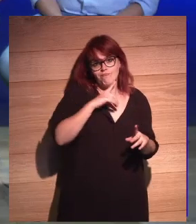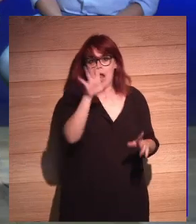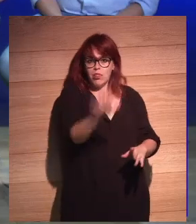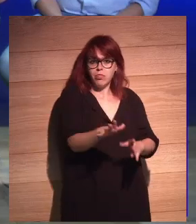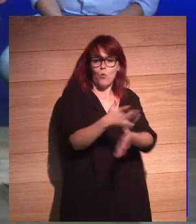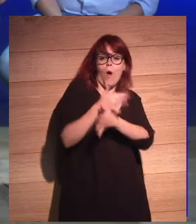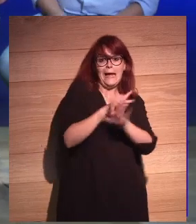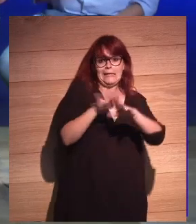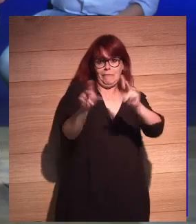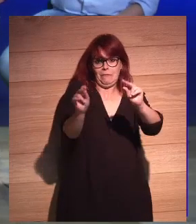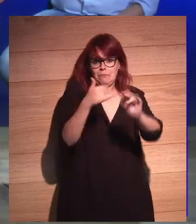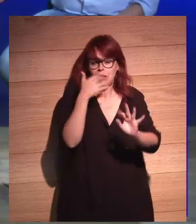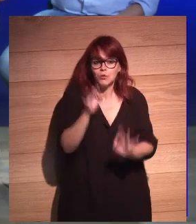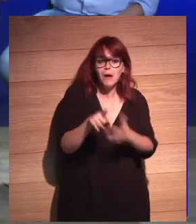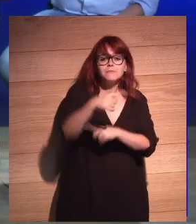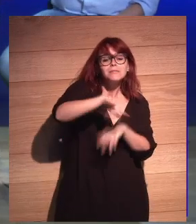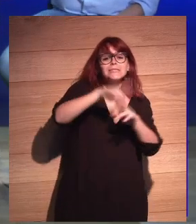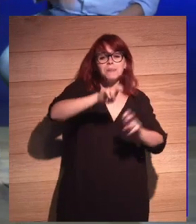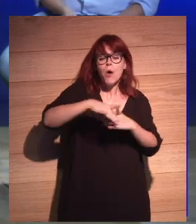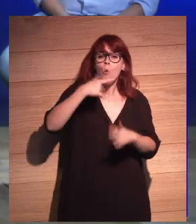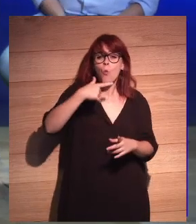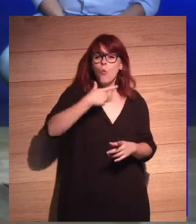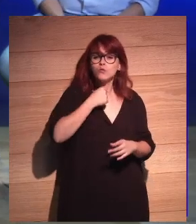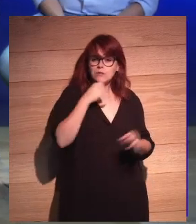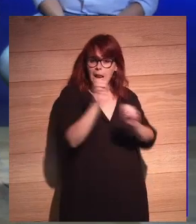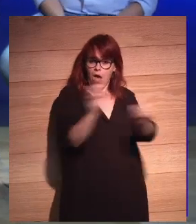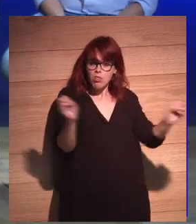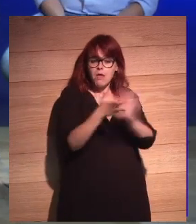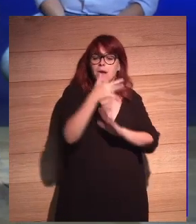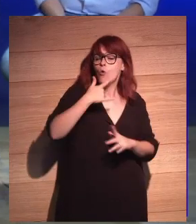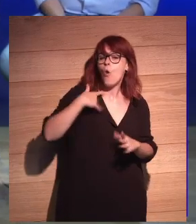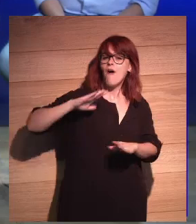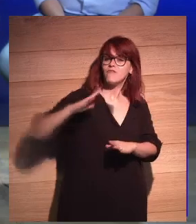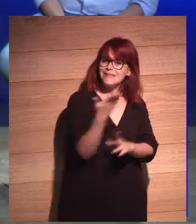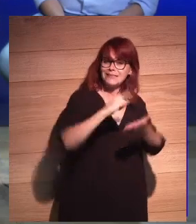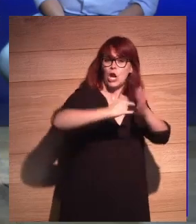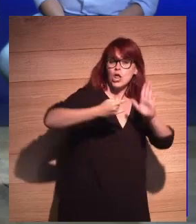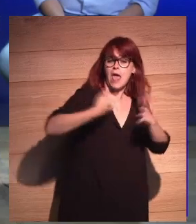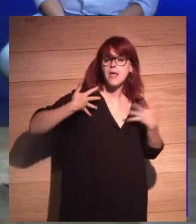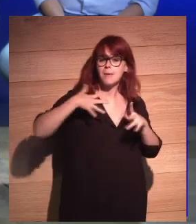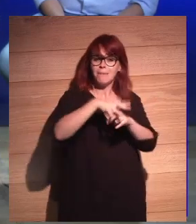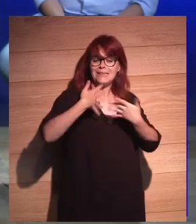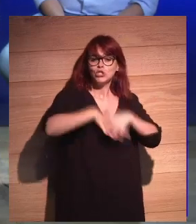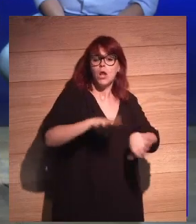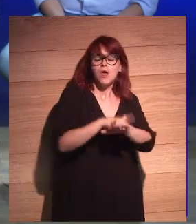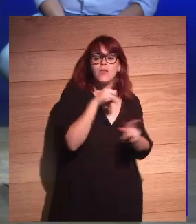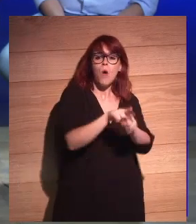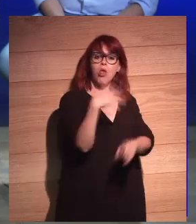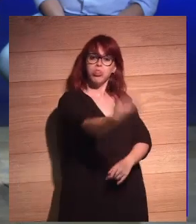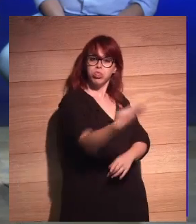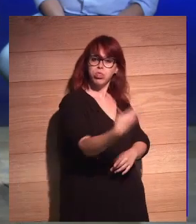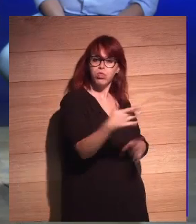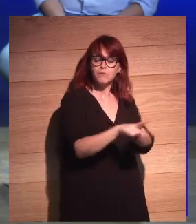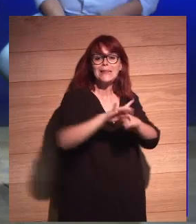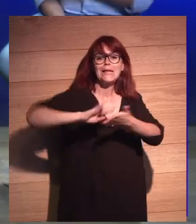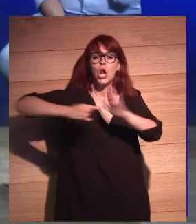y termino, uno de los temas que menos me gusta y que más daño están haciendo a estas tecnologías inmersivas es la banalización de